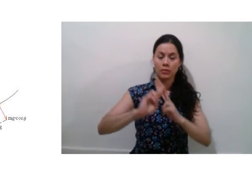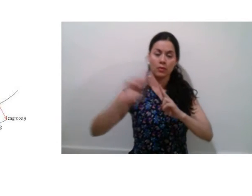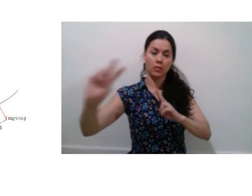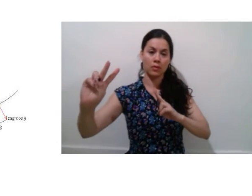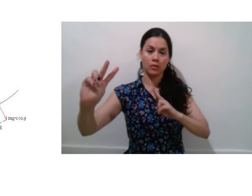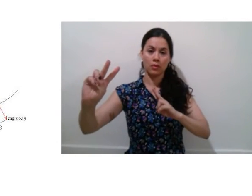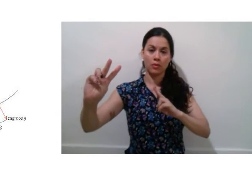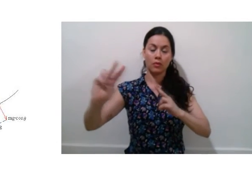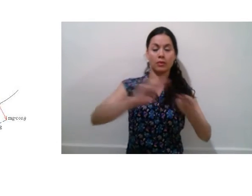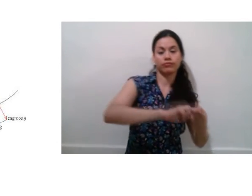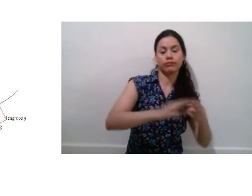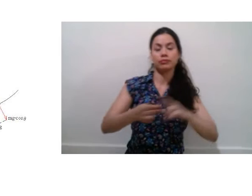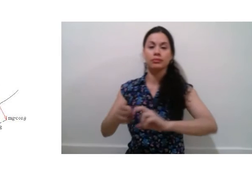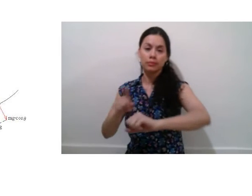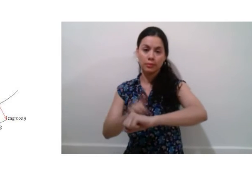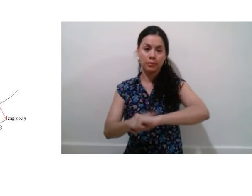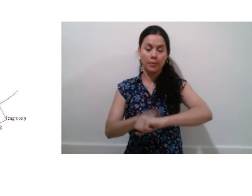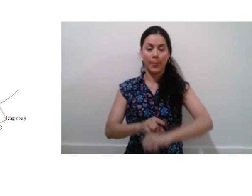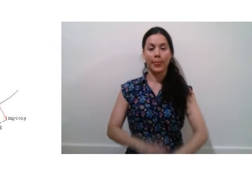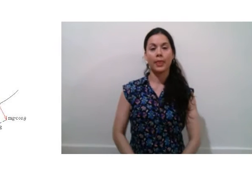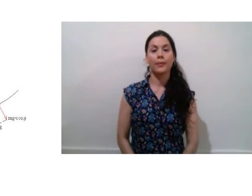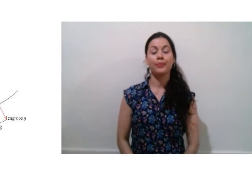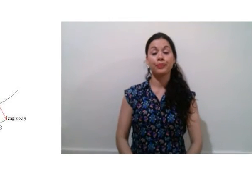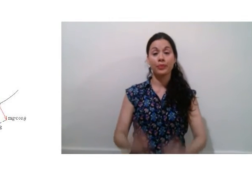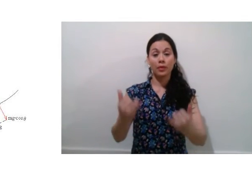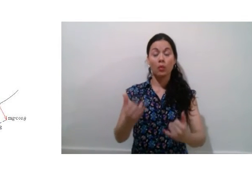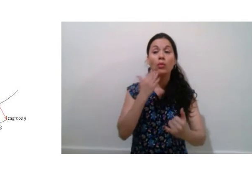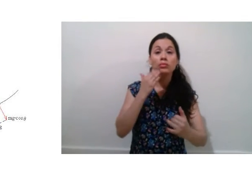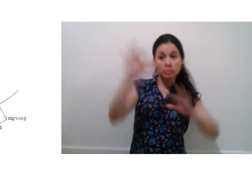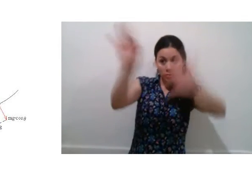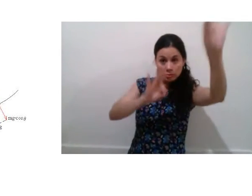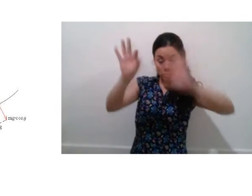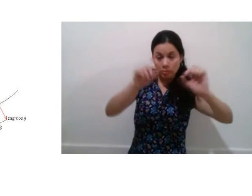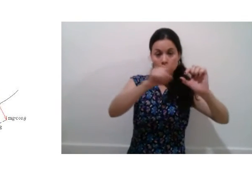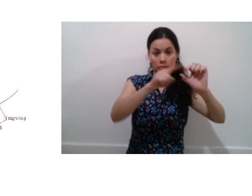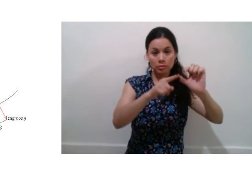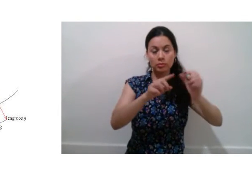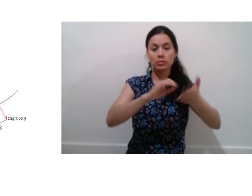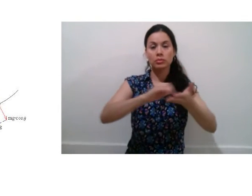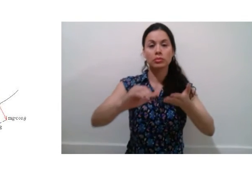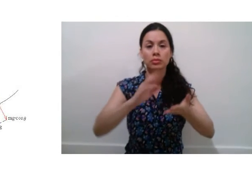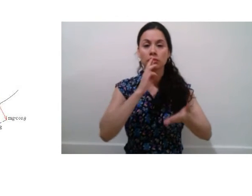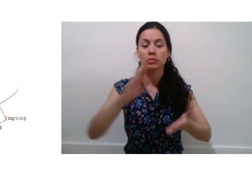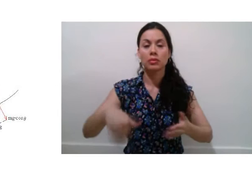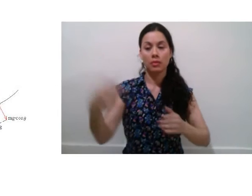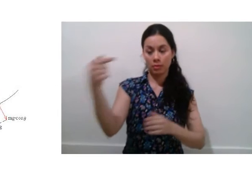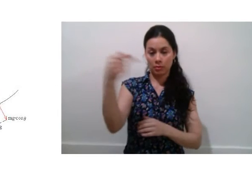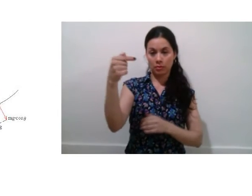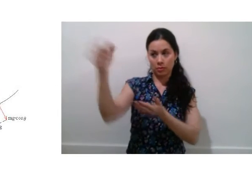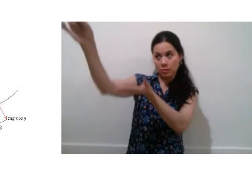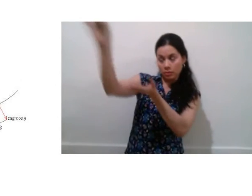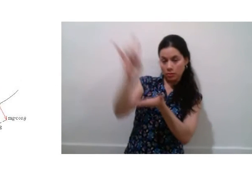velocidad respecto al tiempo. Al reemplazar la ecuación nos queda menos